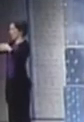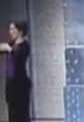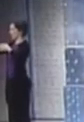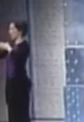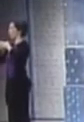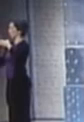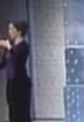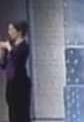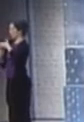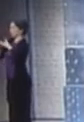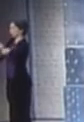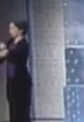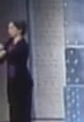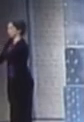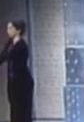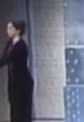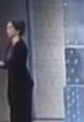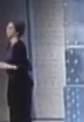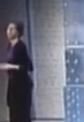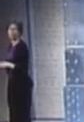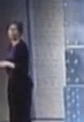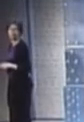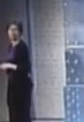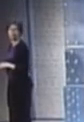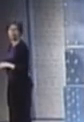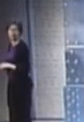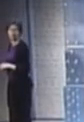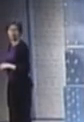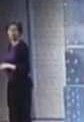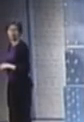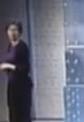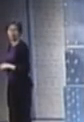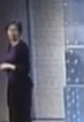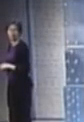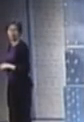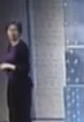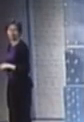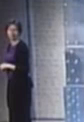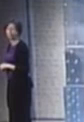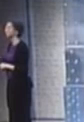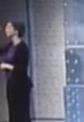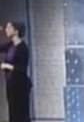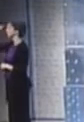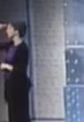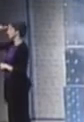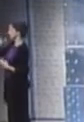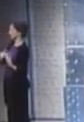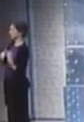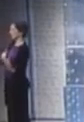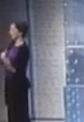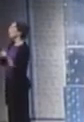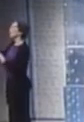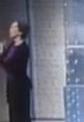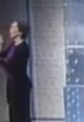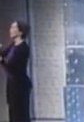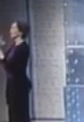Pues, ¿sí? Los que nos siguen, los que nos siguen en directo no